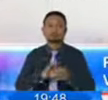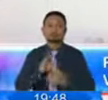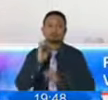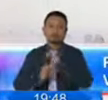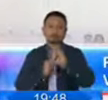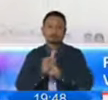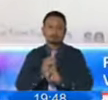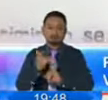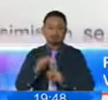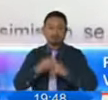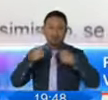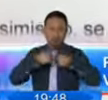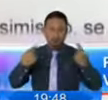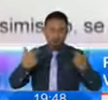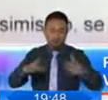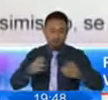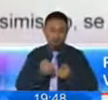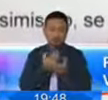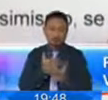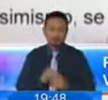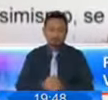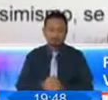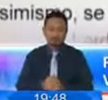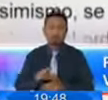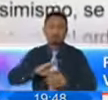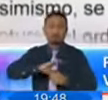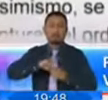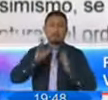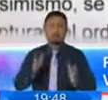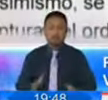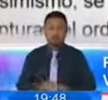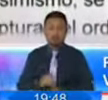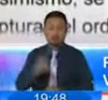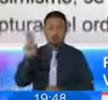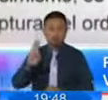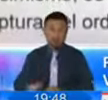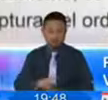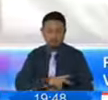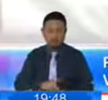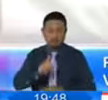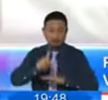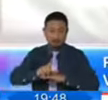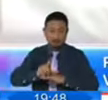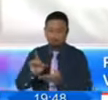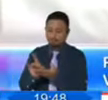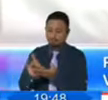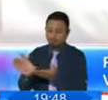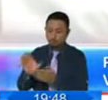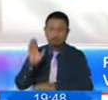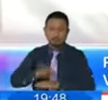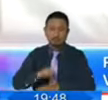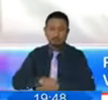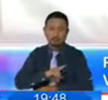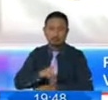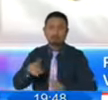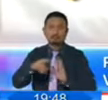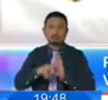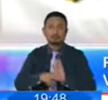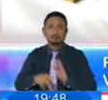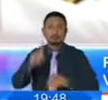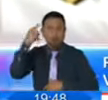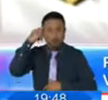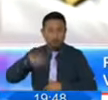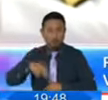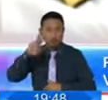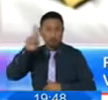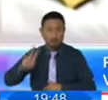a través de un comunicado, informó la expulsión del embajador de Venezuela en Lima, Diego Alfredo Molero. Esto como reacción a la nota presentada por el gobierno